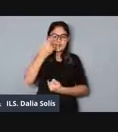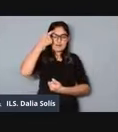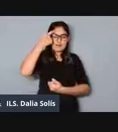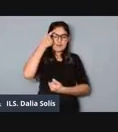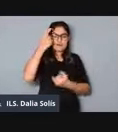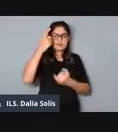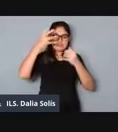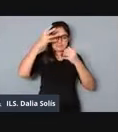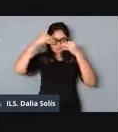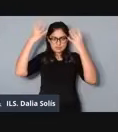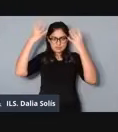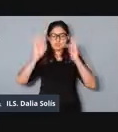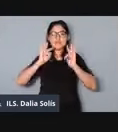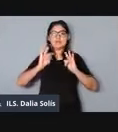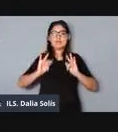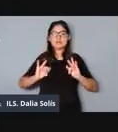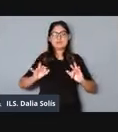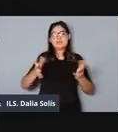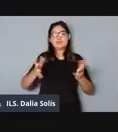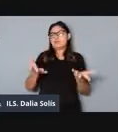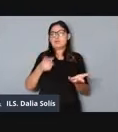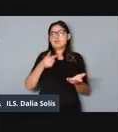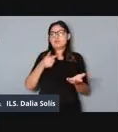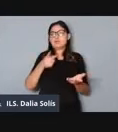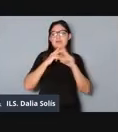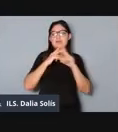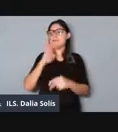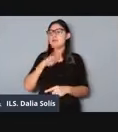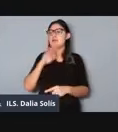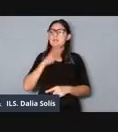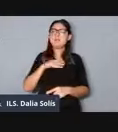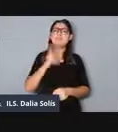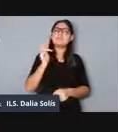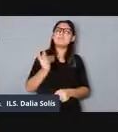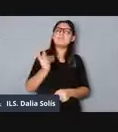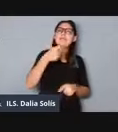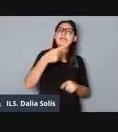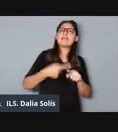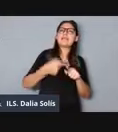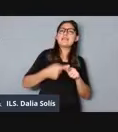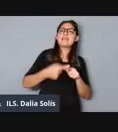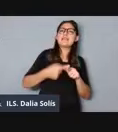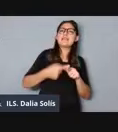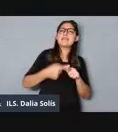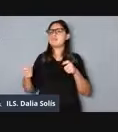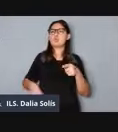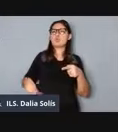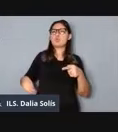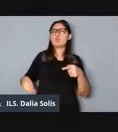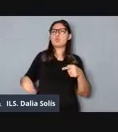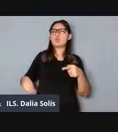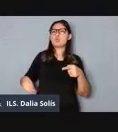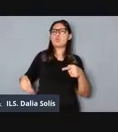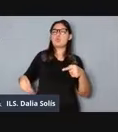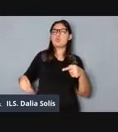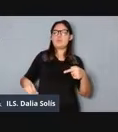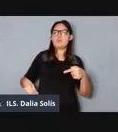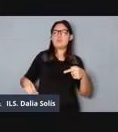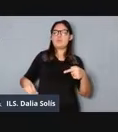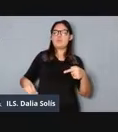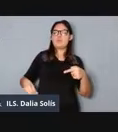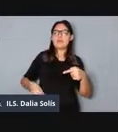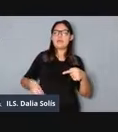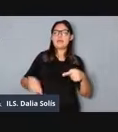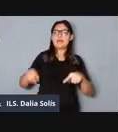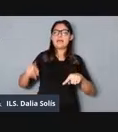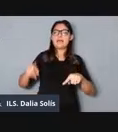vuelvo y repito, ¿quién gestiona la culpa? Bueno, pues ahí, ve ahí cómo nos gestionaron la culpa de